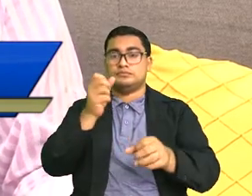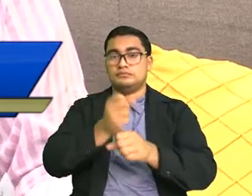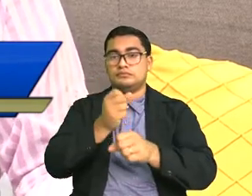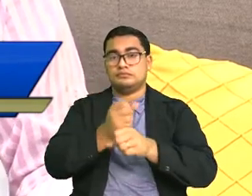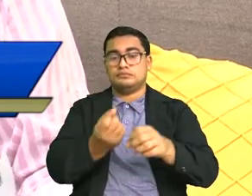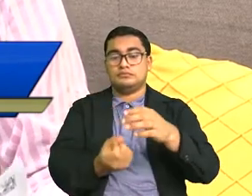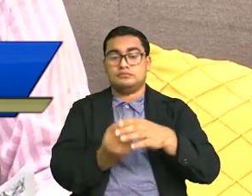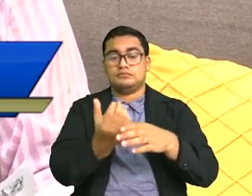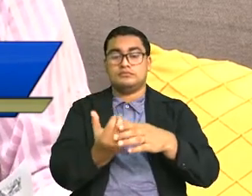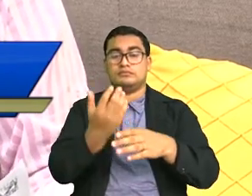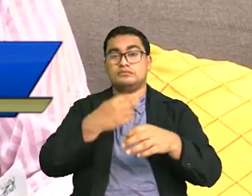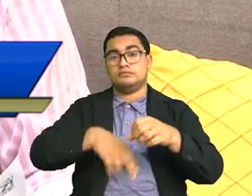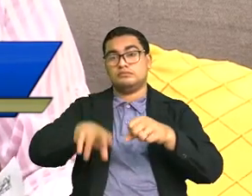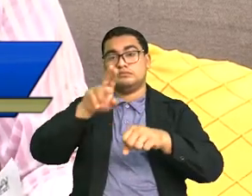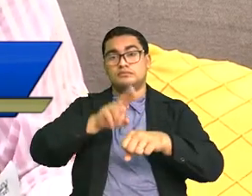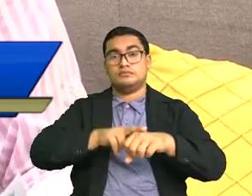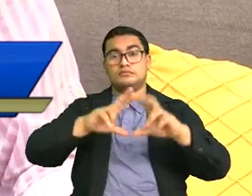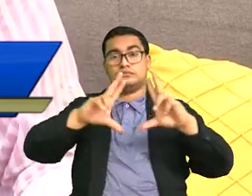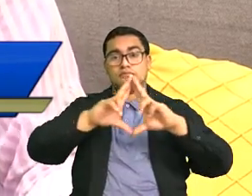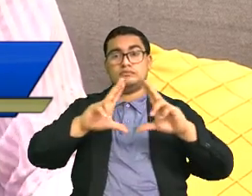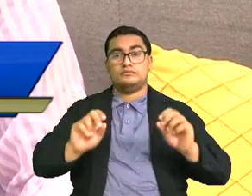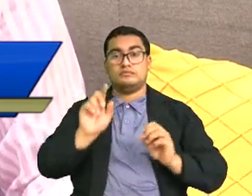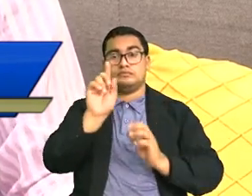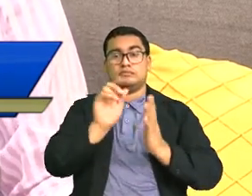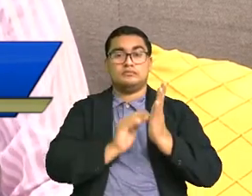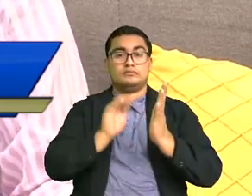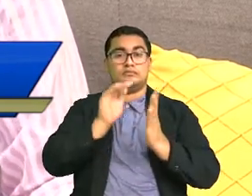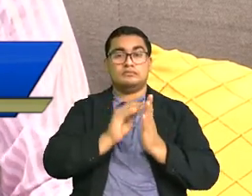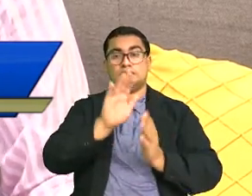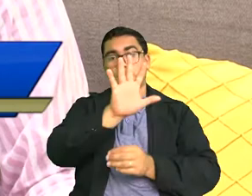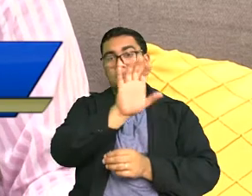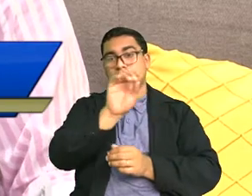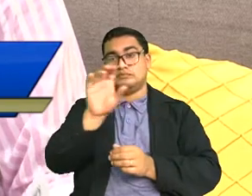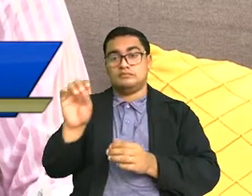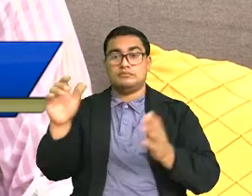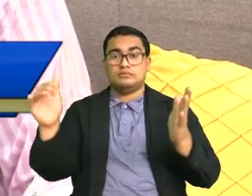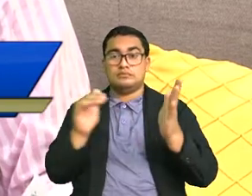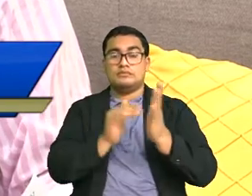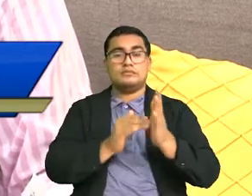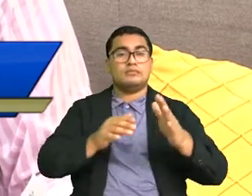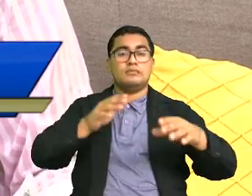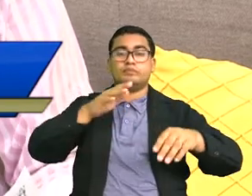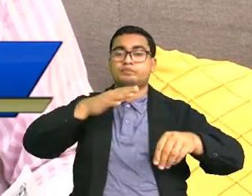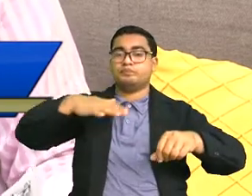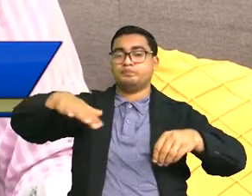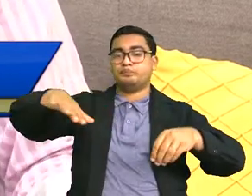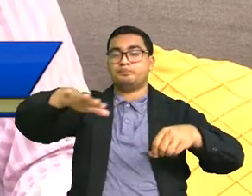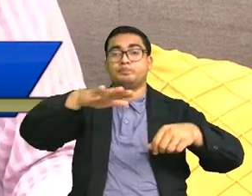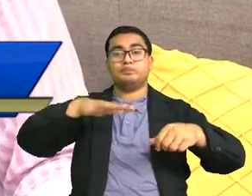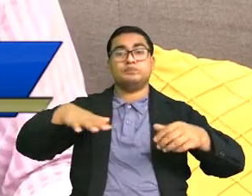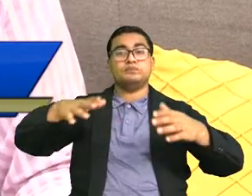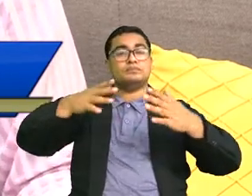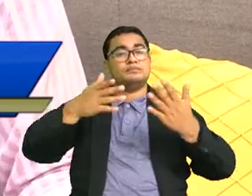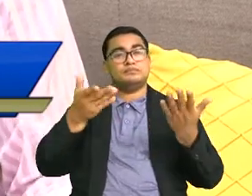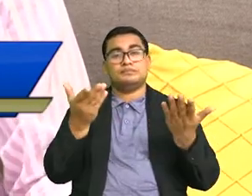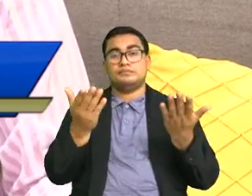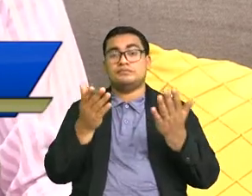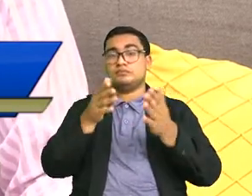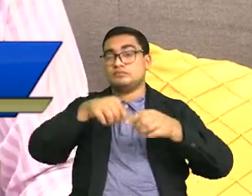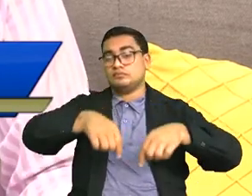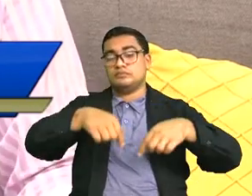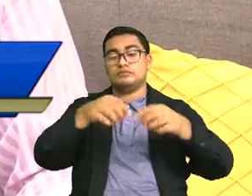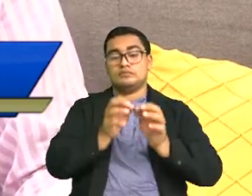nacional estamos hablando más de 1.500.000 manzanas a establecerse para nosotros hoy es de mucha satisfacción